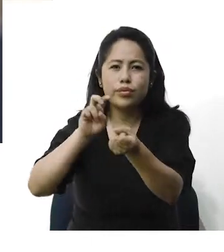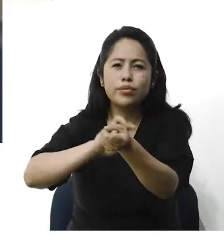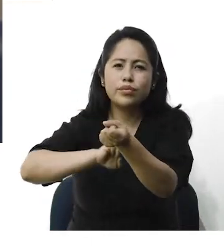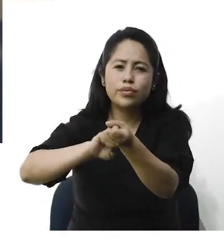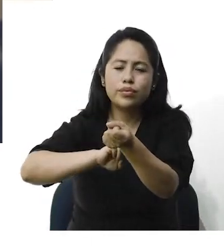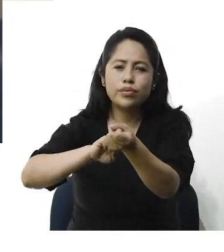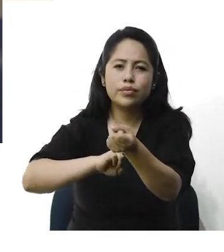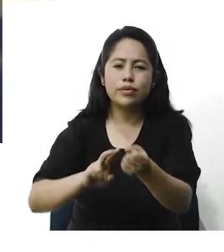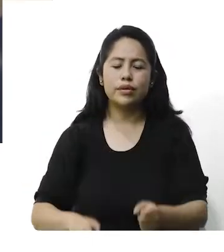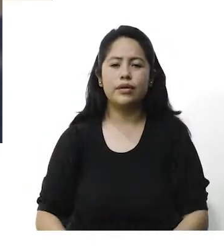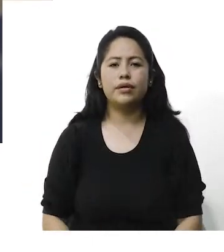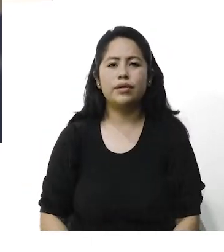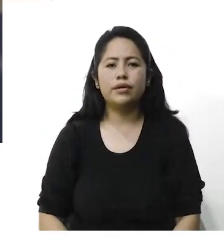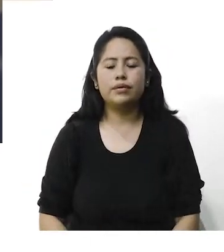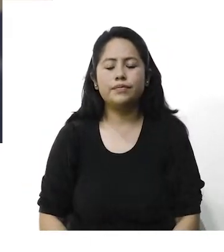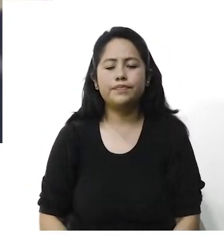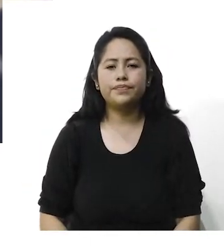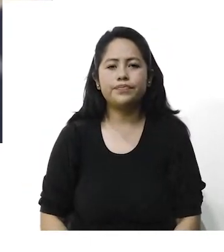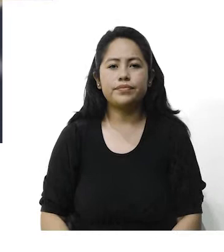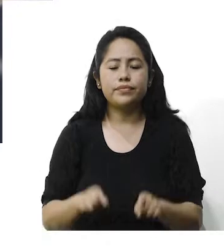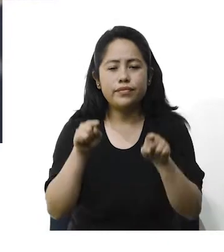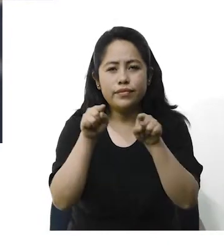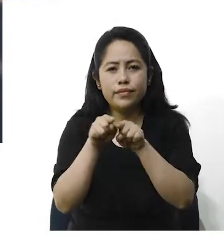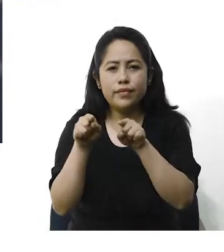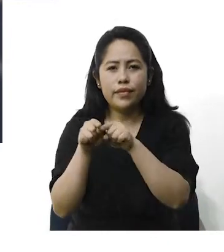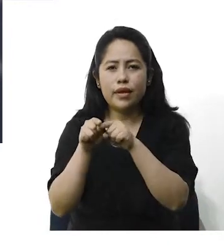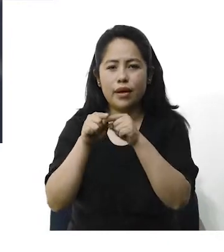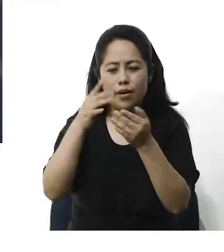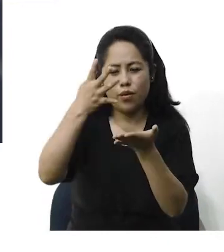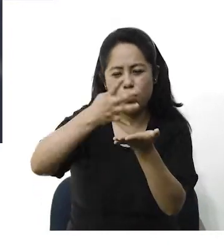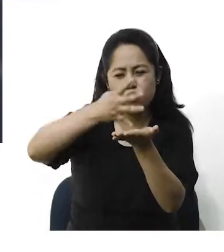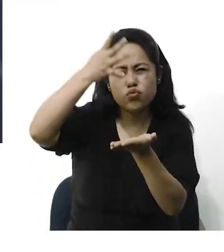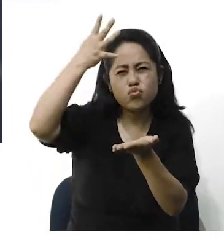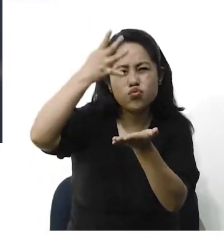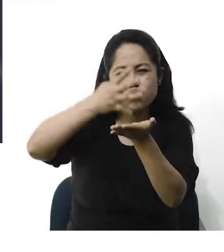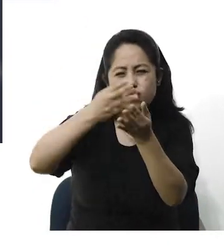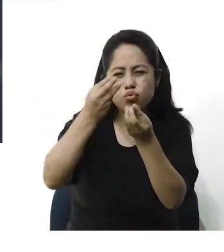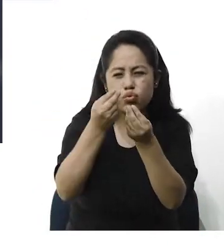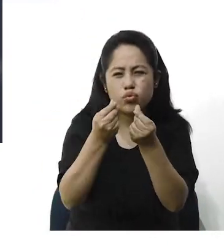mielinizan células del sistema nervioso central.